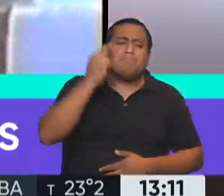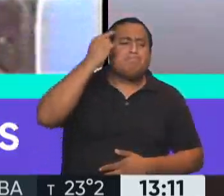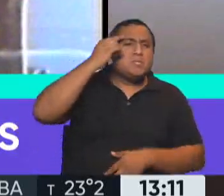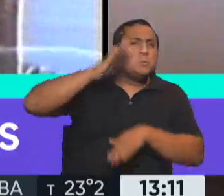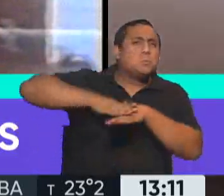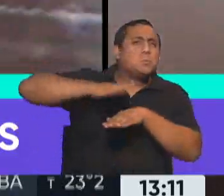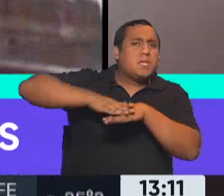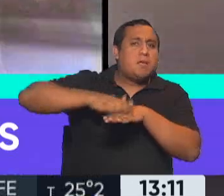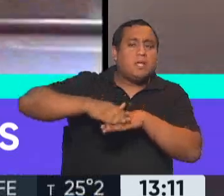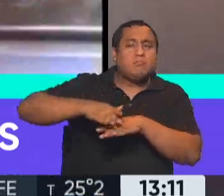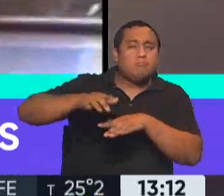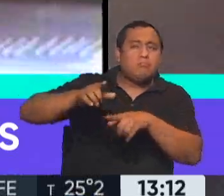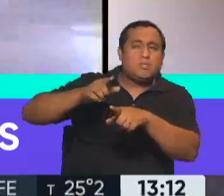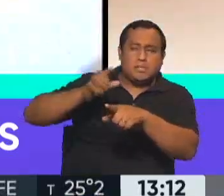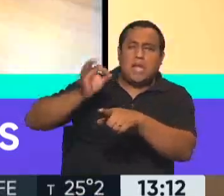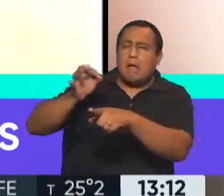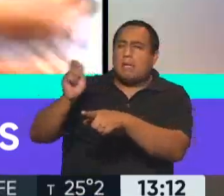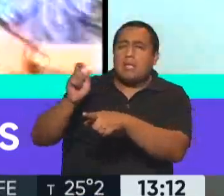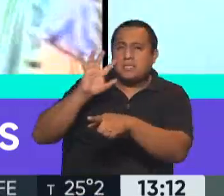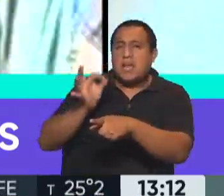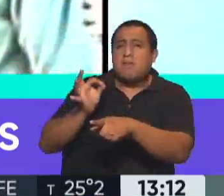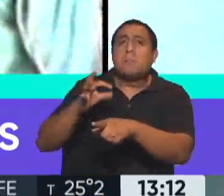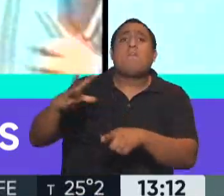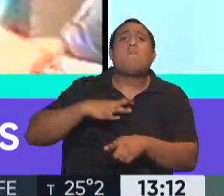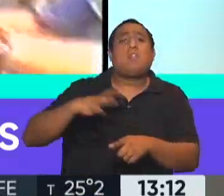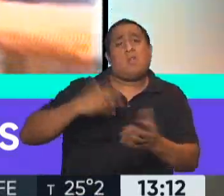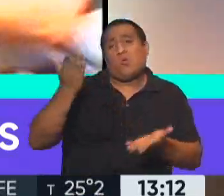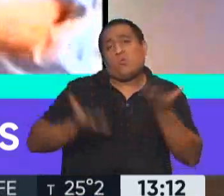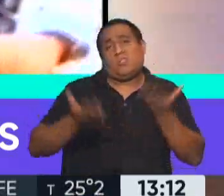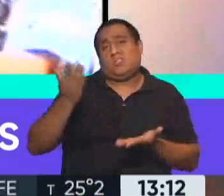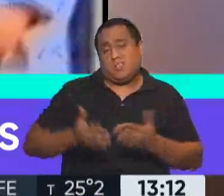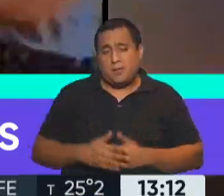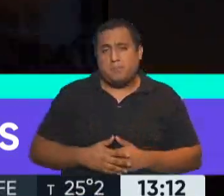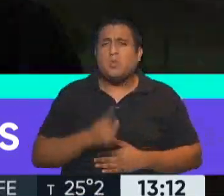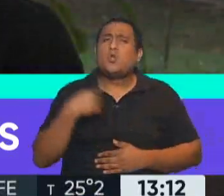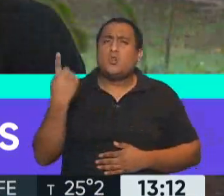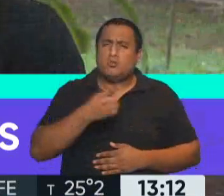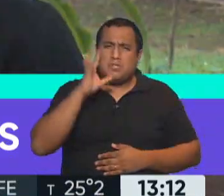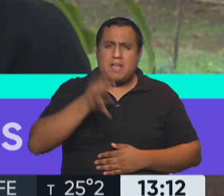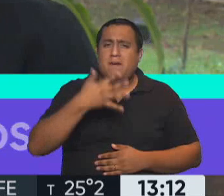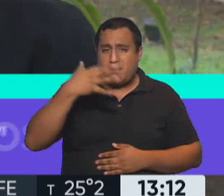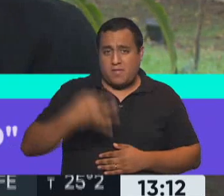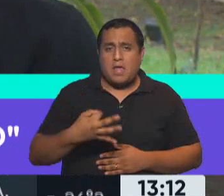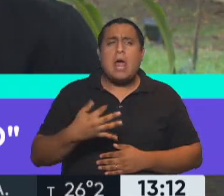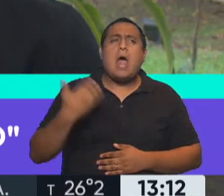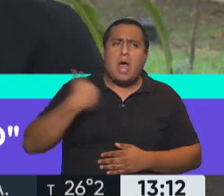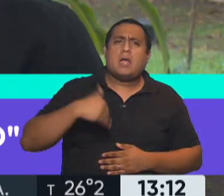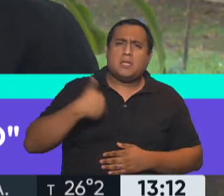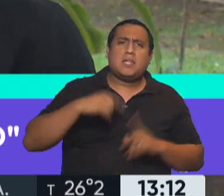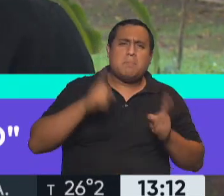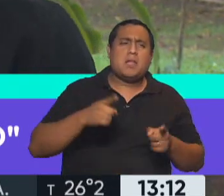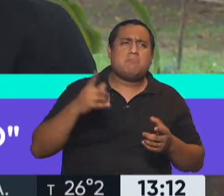están identificados. Solo falta que se haga justicia. Sabemos la verdad. Argentina también reconoció la